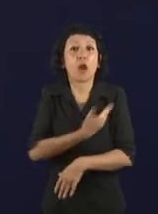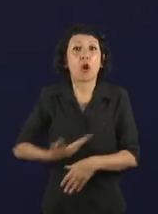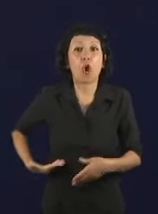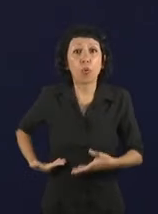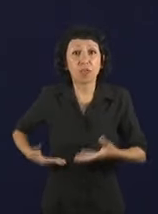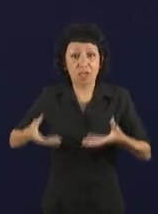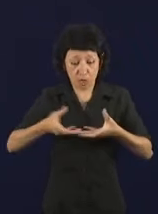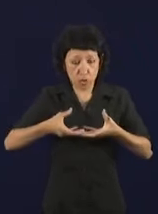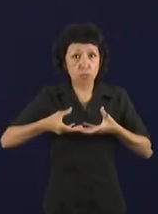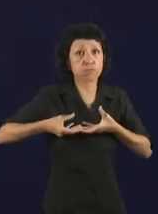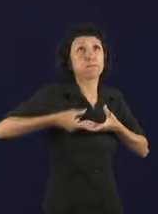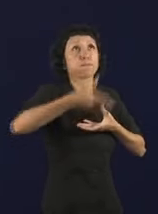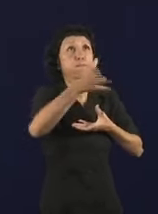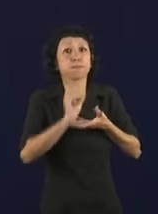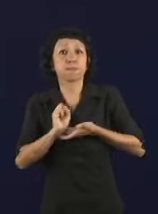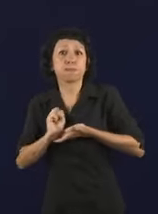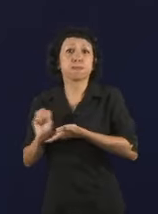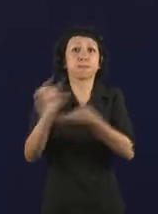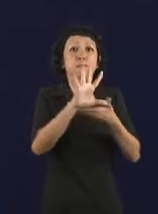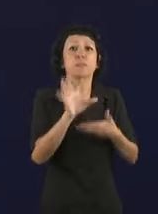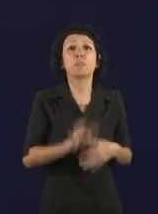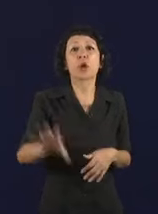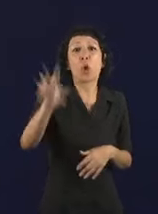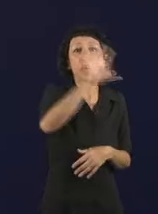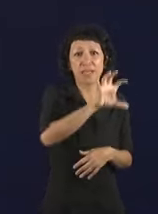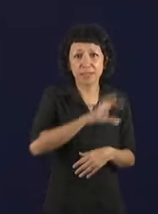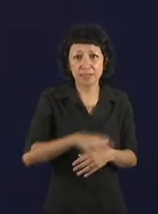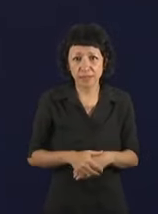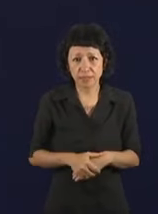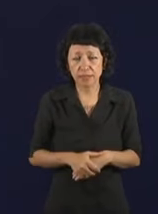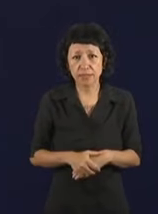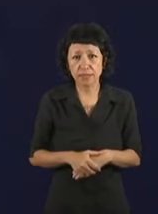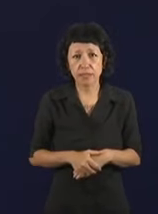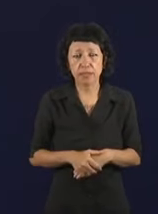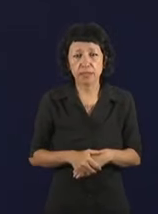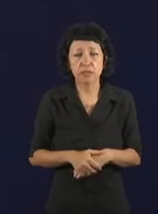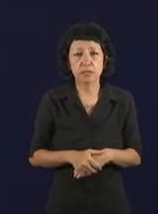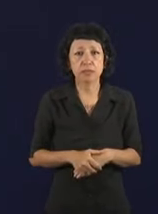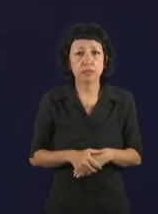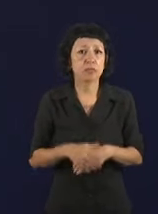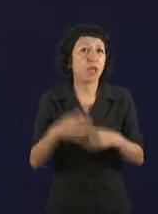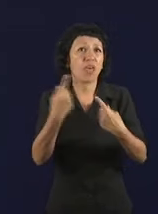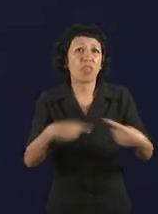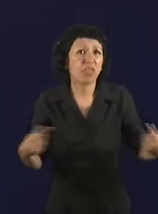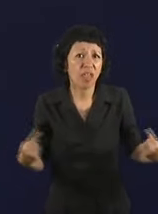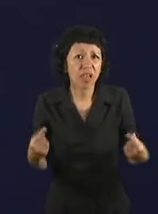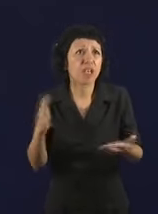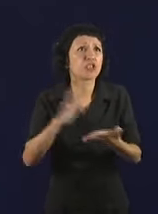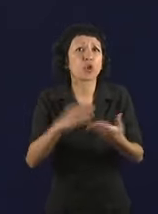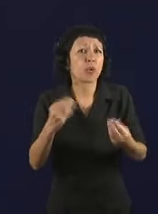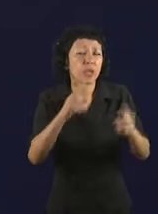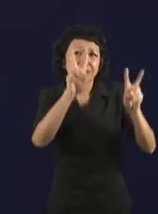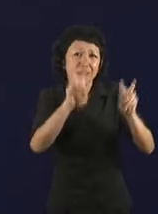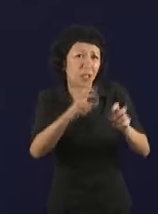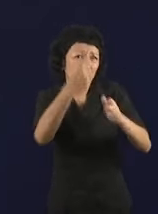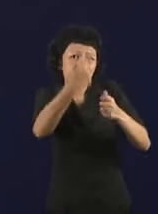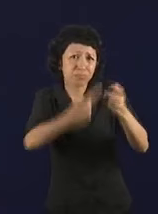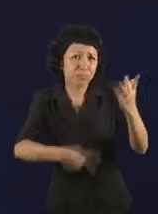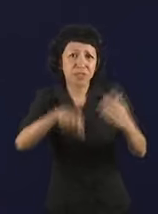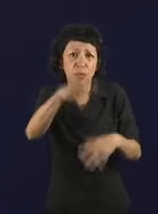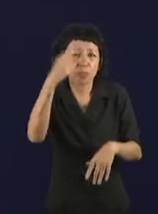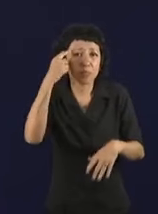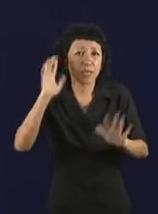las provincias todos los conceptos que se te pueda ocurrir digo está claro que